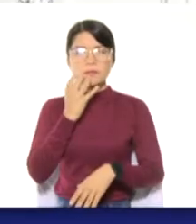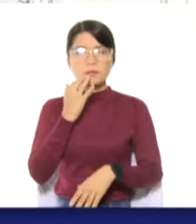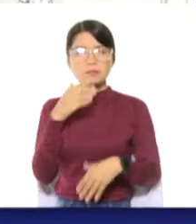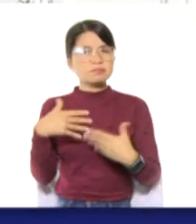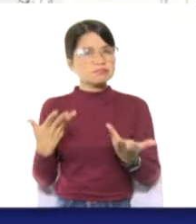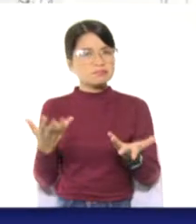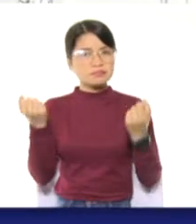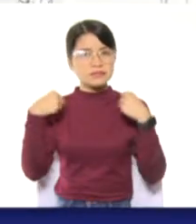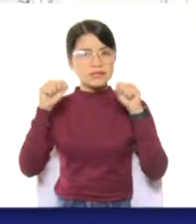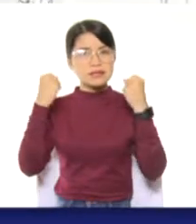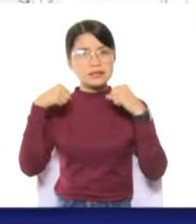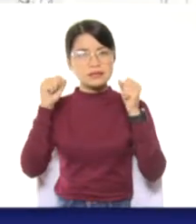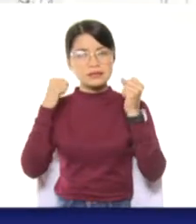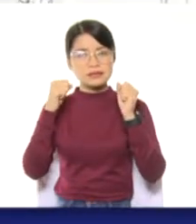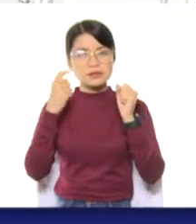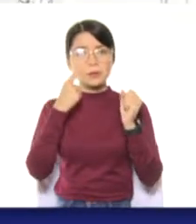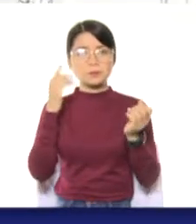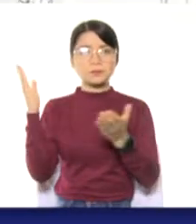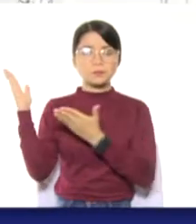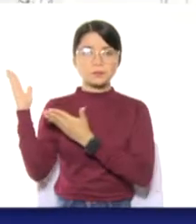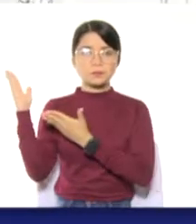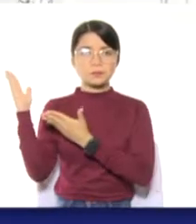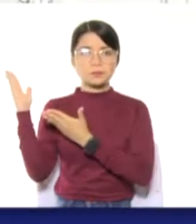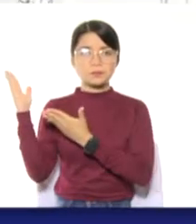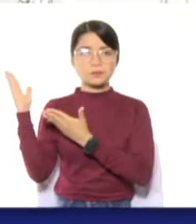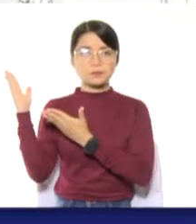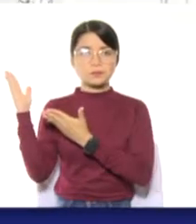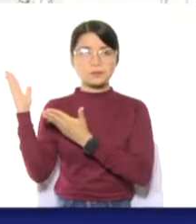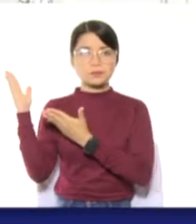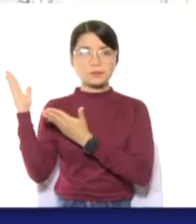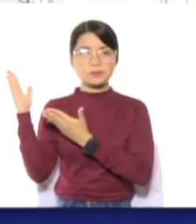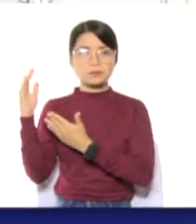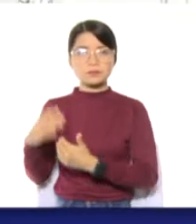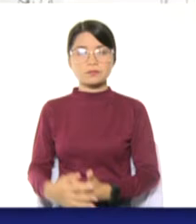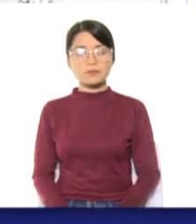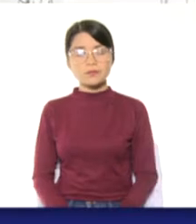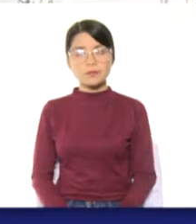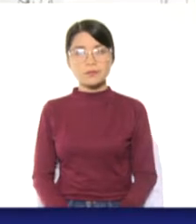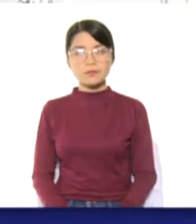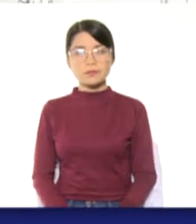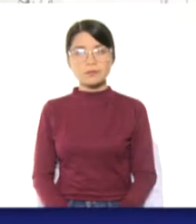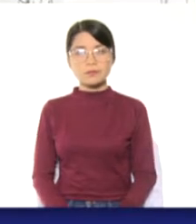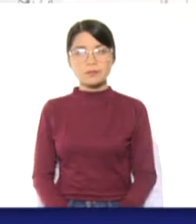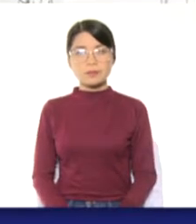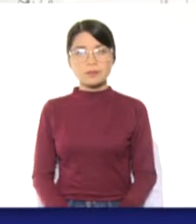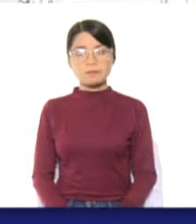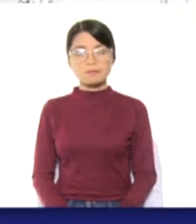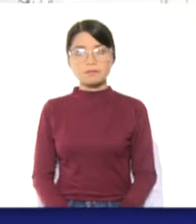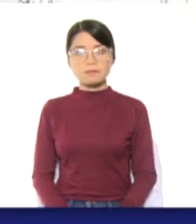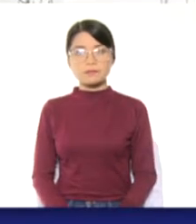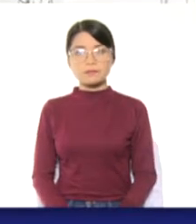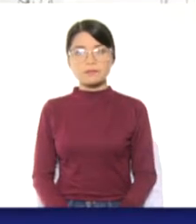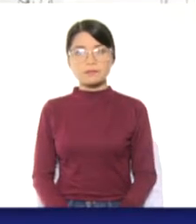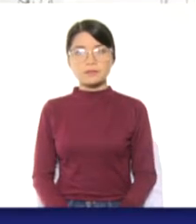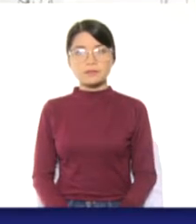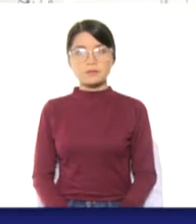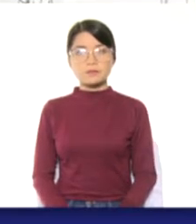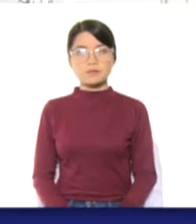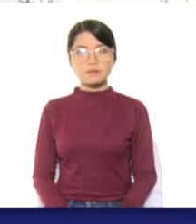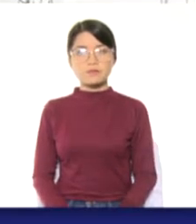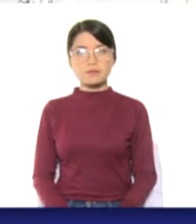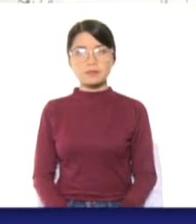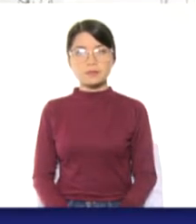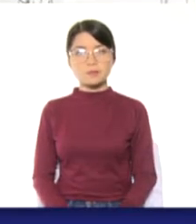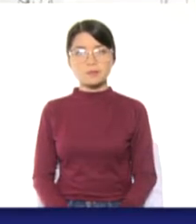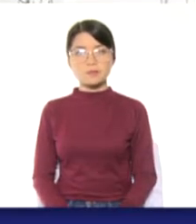fuerza? Las planchas, ¿sí? Ejemplo, decúbito abdominal con los brazos extendidos, decúbito abdominal con